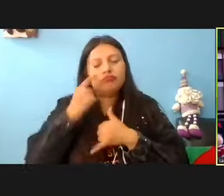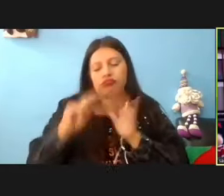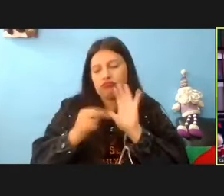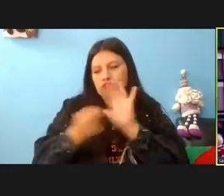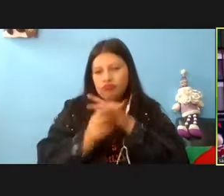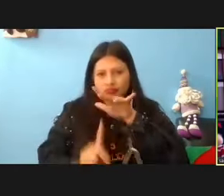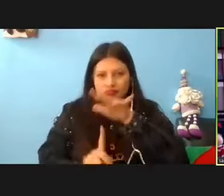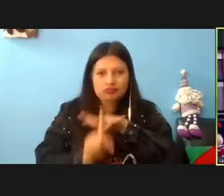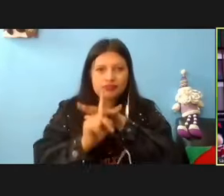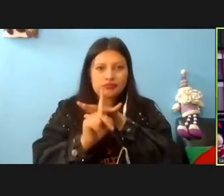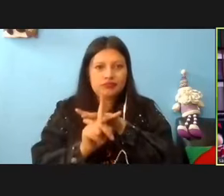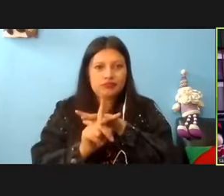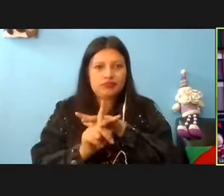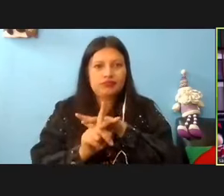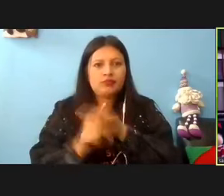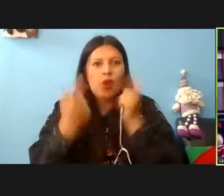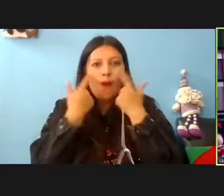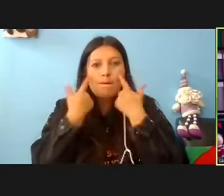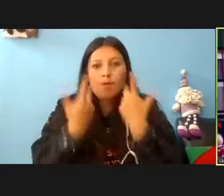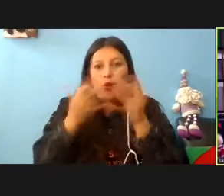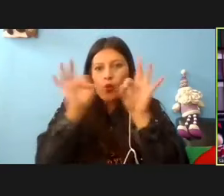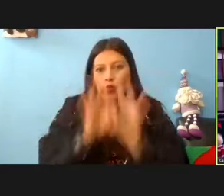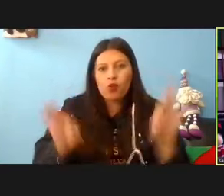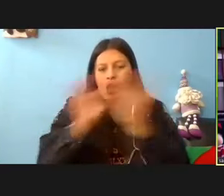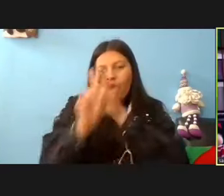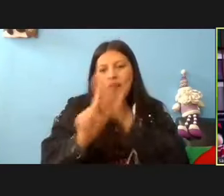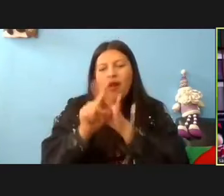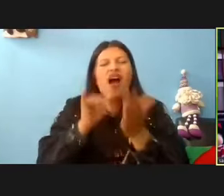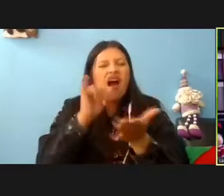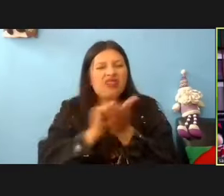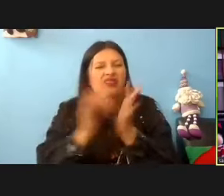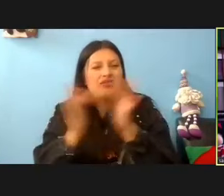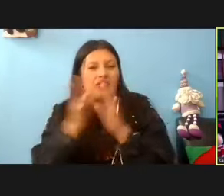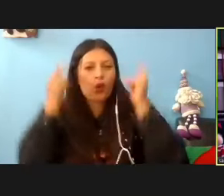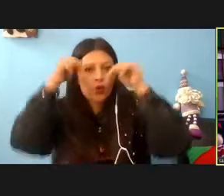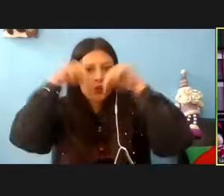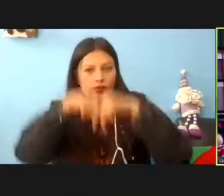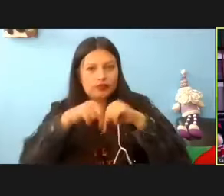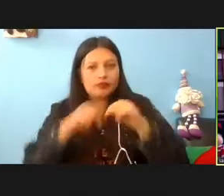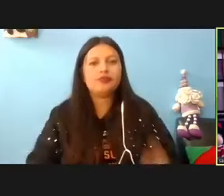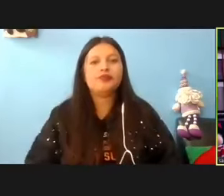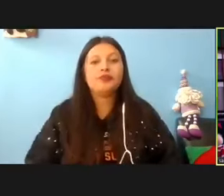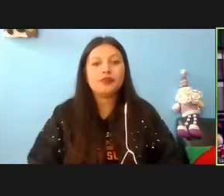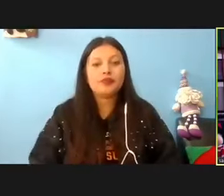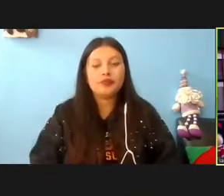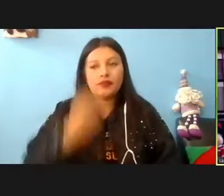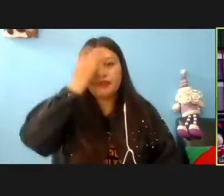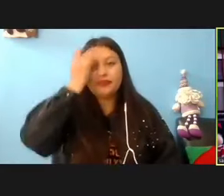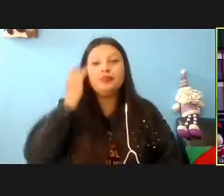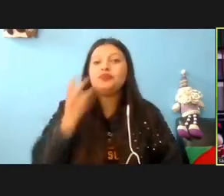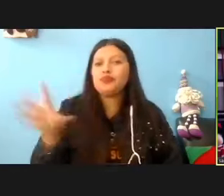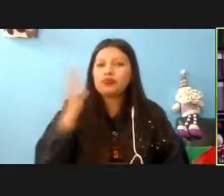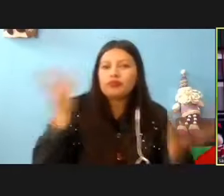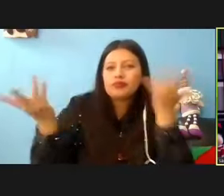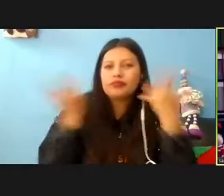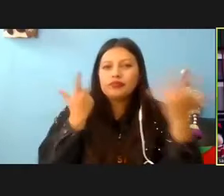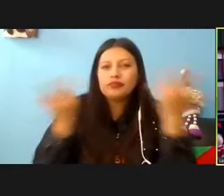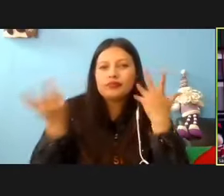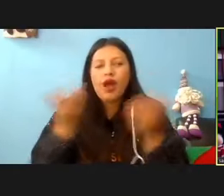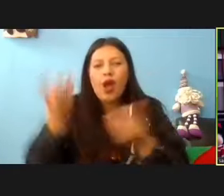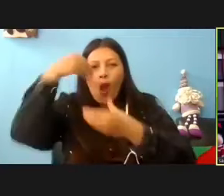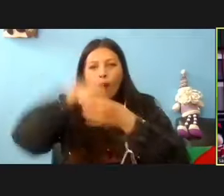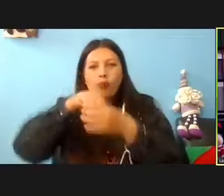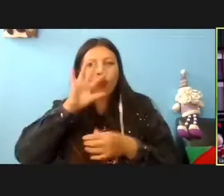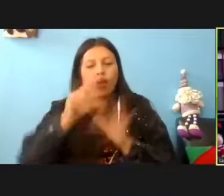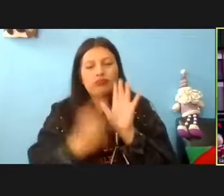iniciativa muy importante que surge a propósito de este encuentro. Creería yo, escuchando a todos los colegas que hicieron